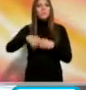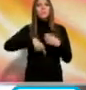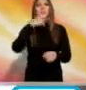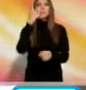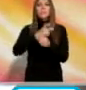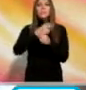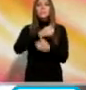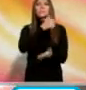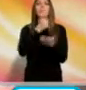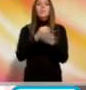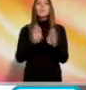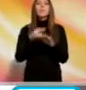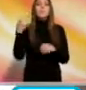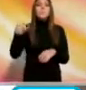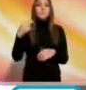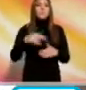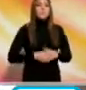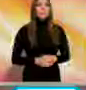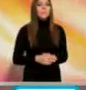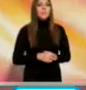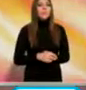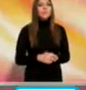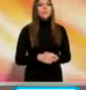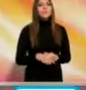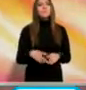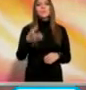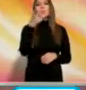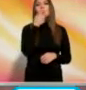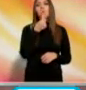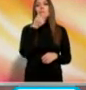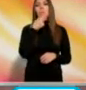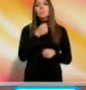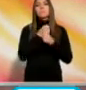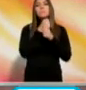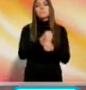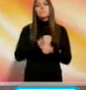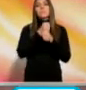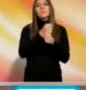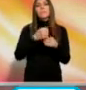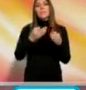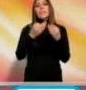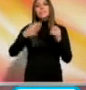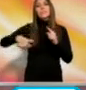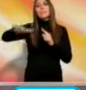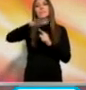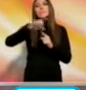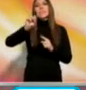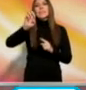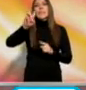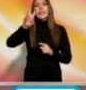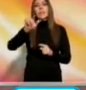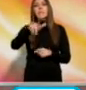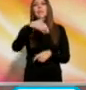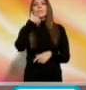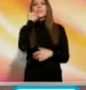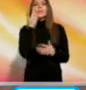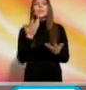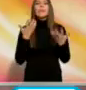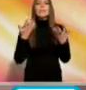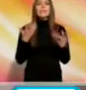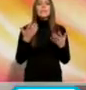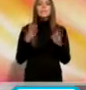cómo se llama. Al hombre que cabalga largamente por tierras selváticas, le acomete el deseo de una